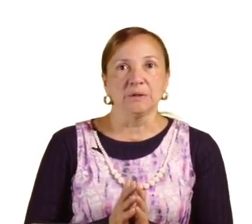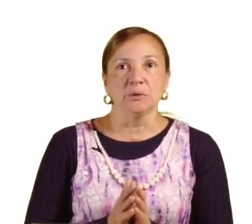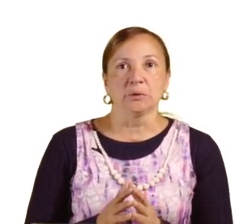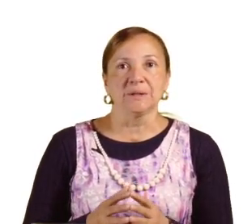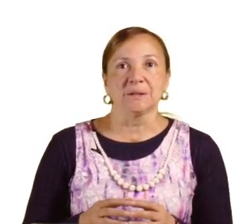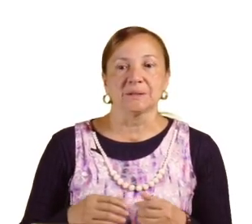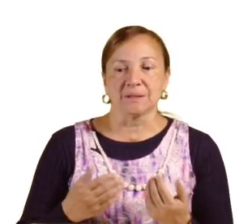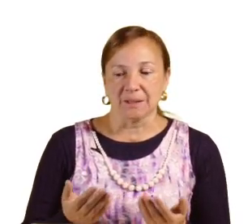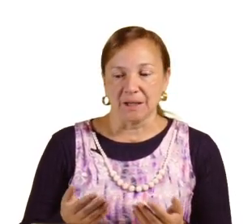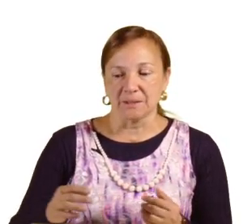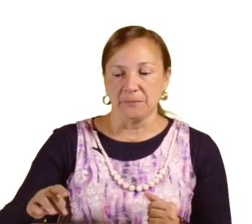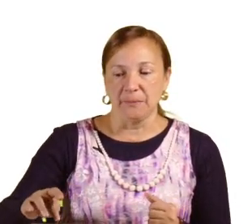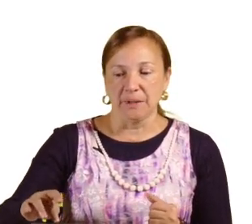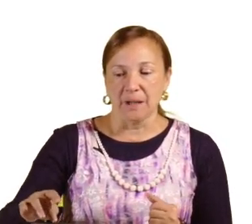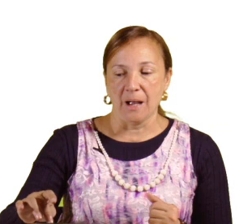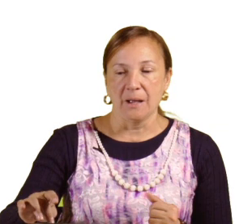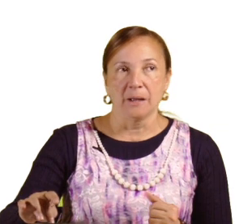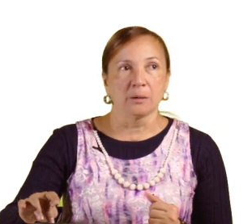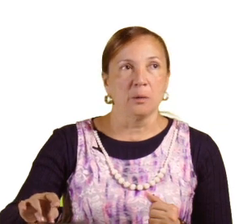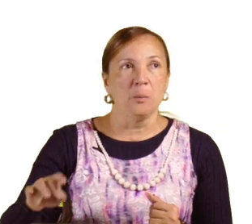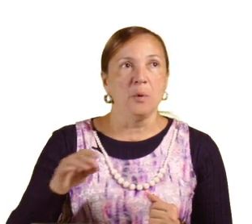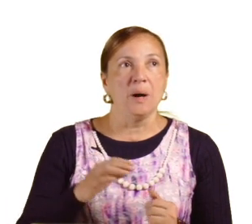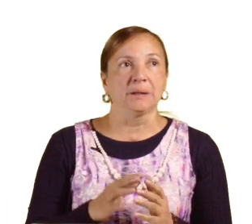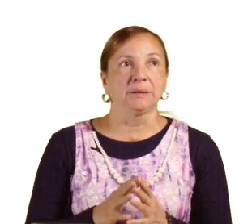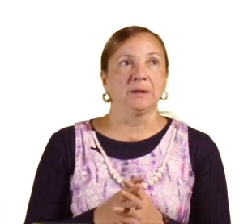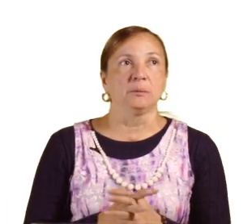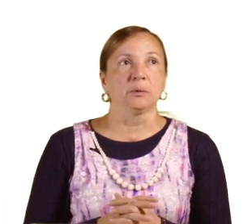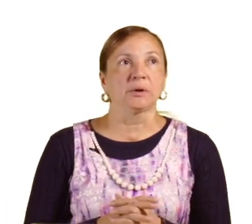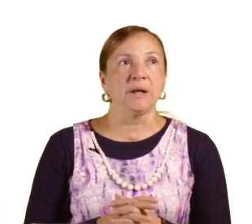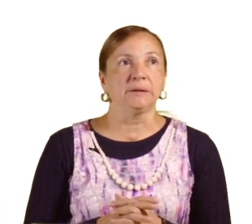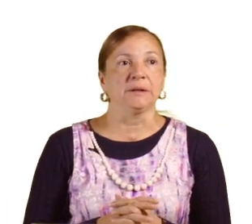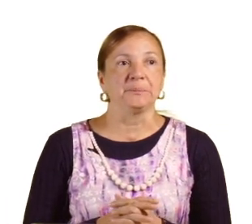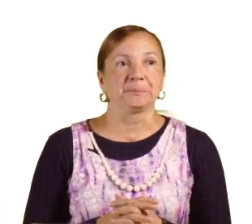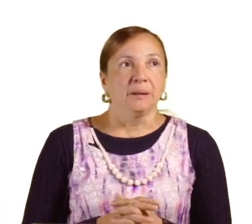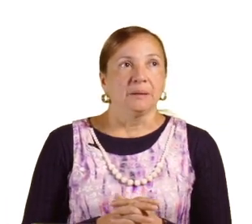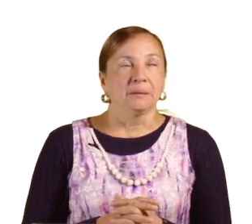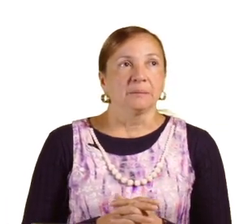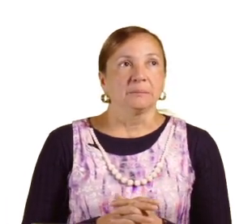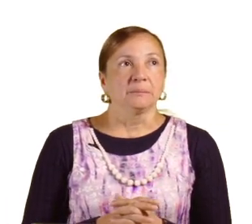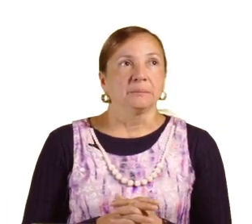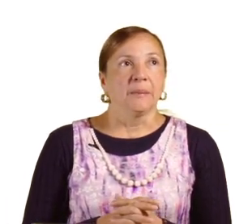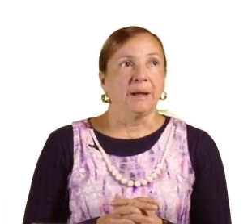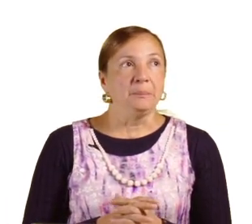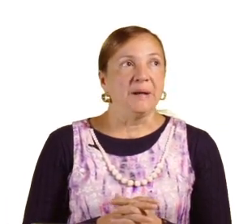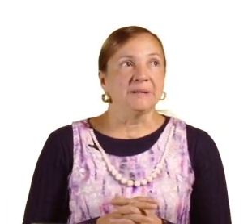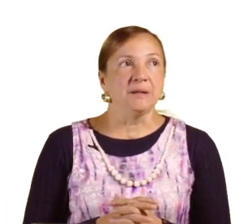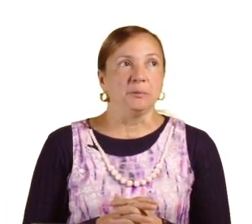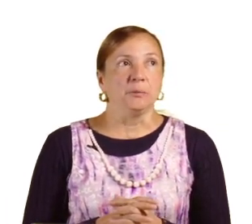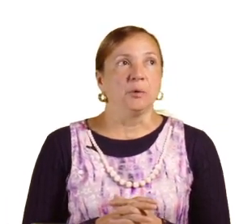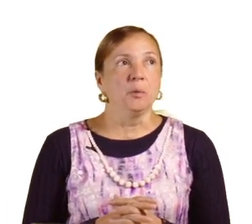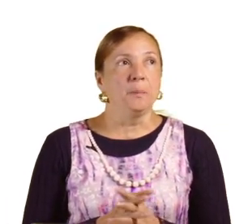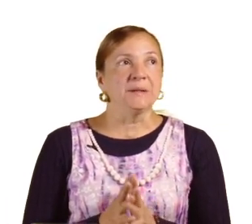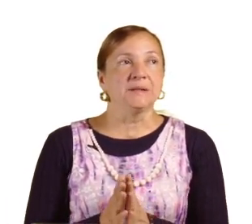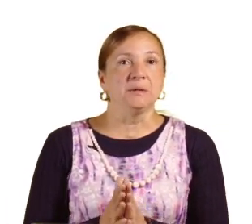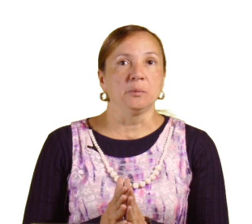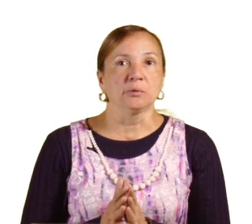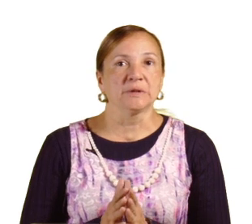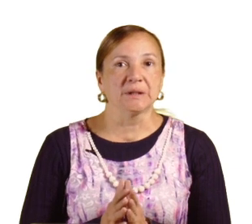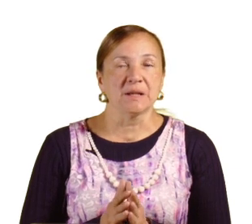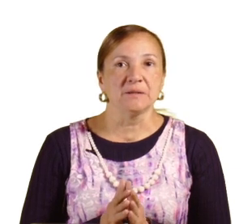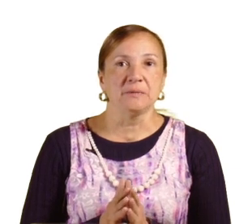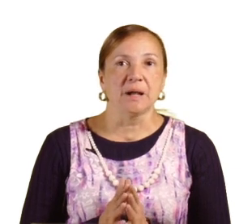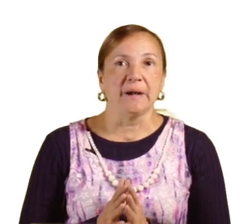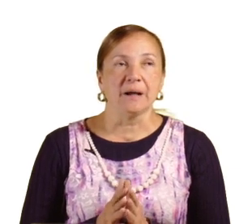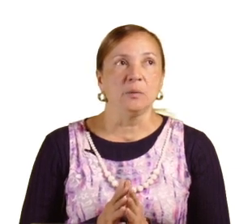cuatro condiciones se clasifica como activo corriente. El pasivo. Un pasivo